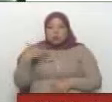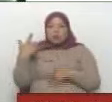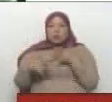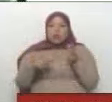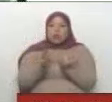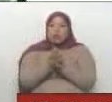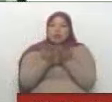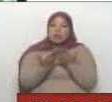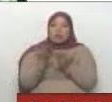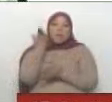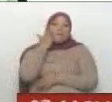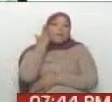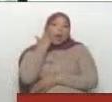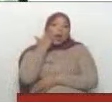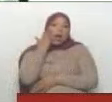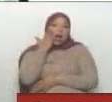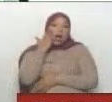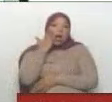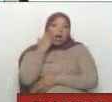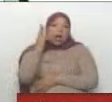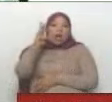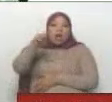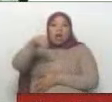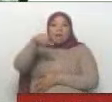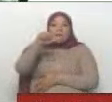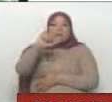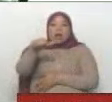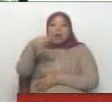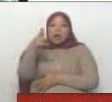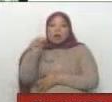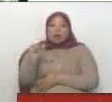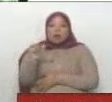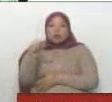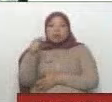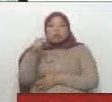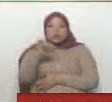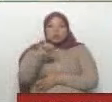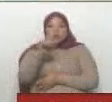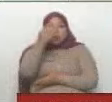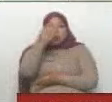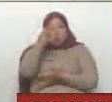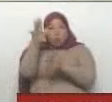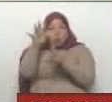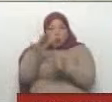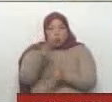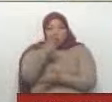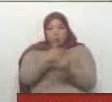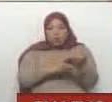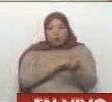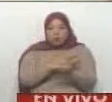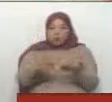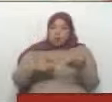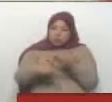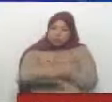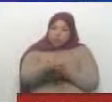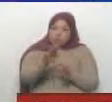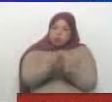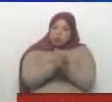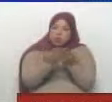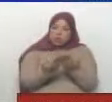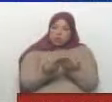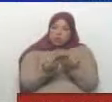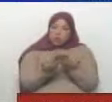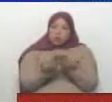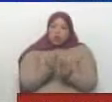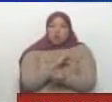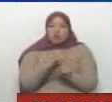un libro sobre su madre, Maja, y lo va a estrenar en estos días, lo va a bautizar, lo vamos a bautizar con